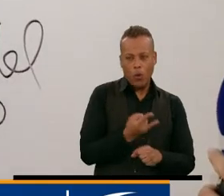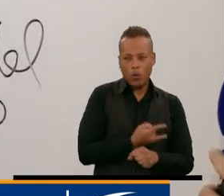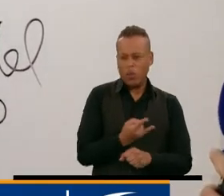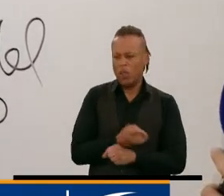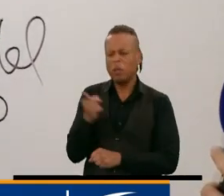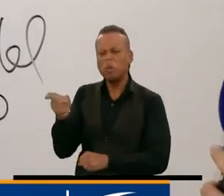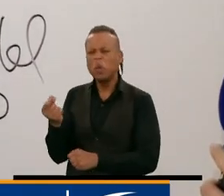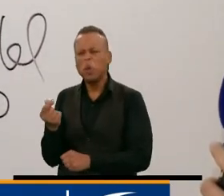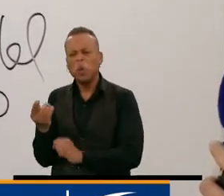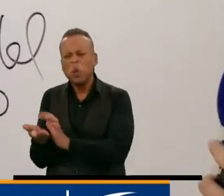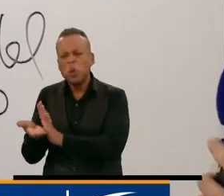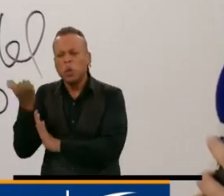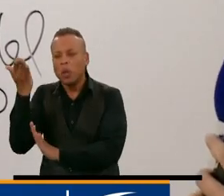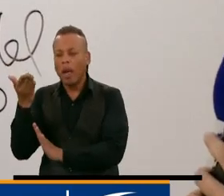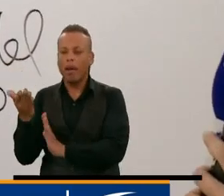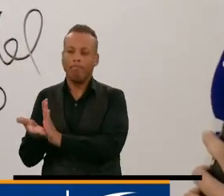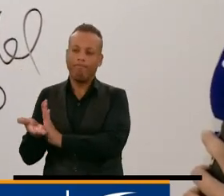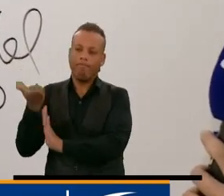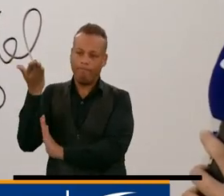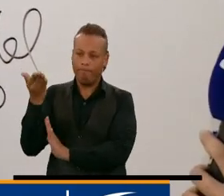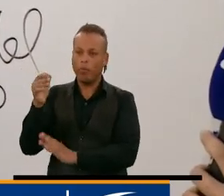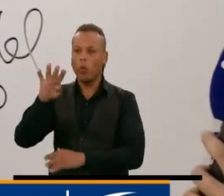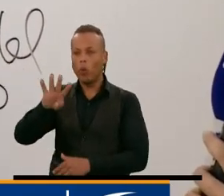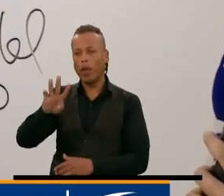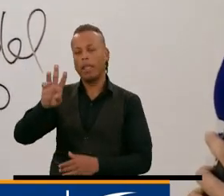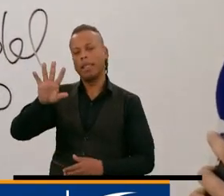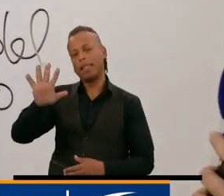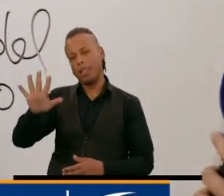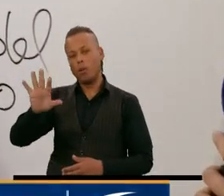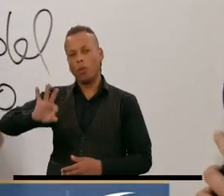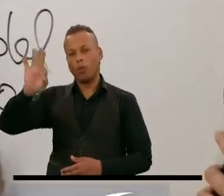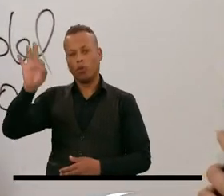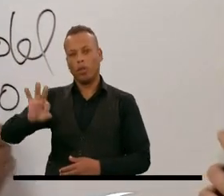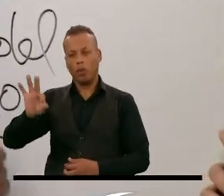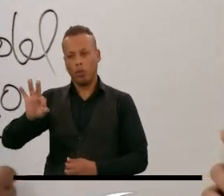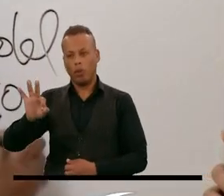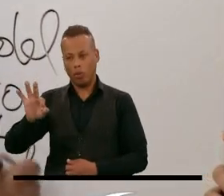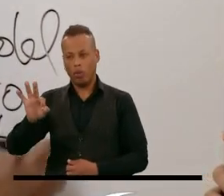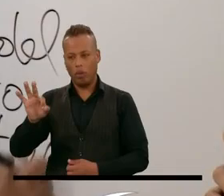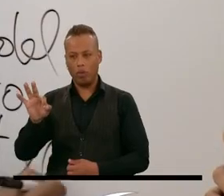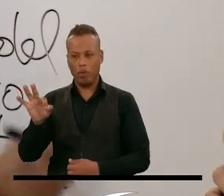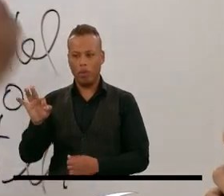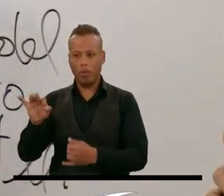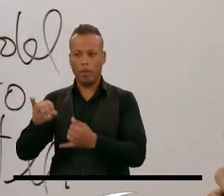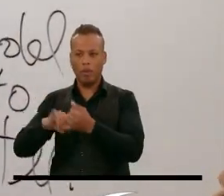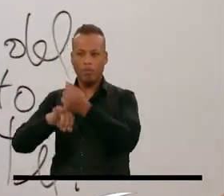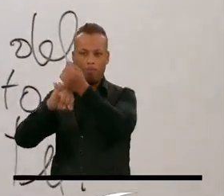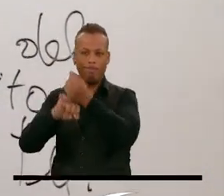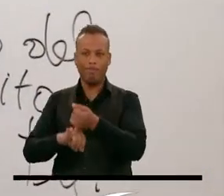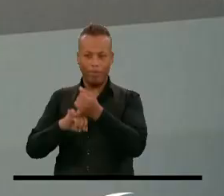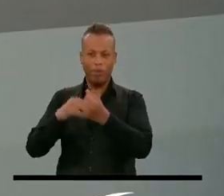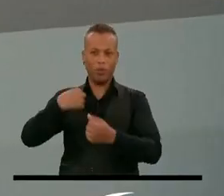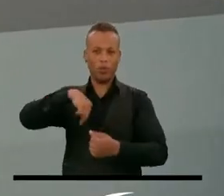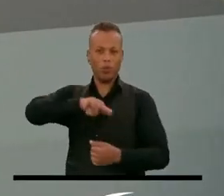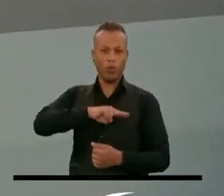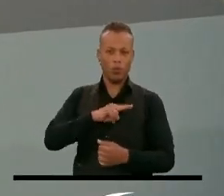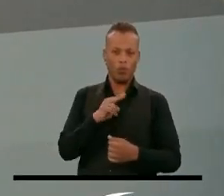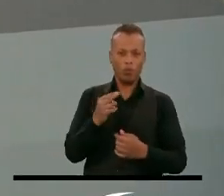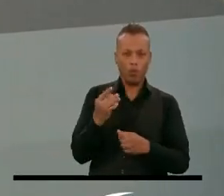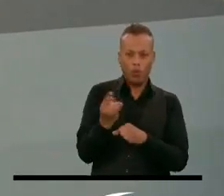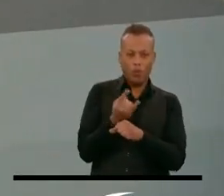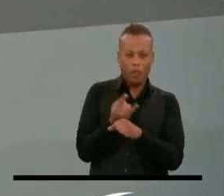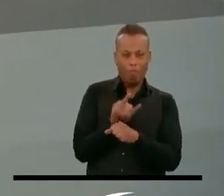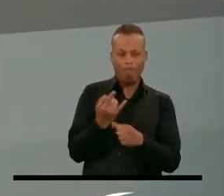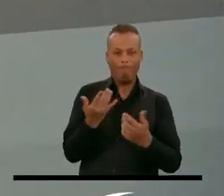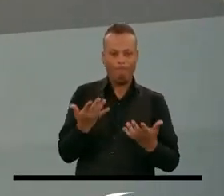costos del crédito? Se aumentan en el 45% que vale la tasa de usura. Por lo que más